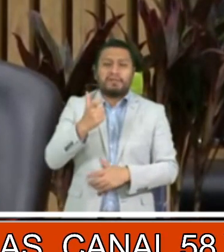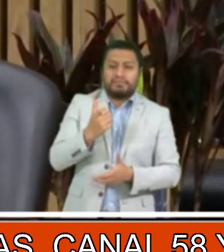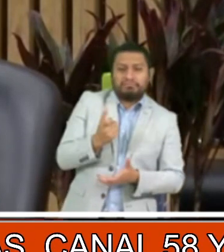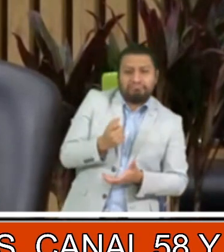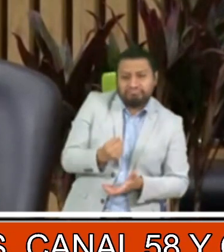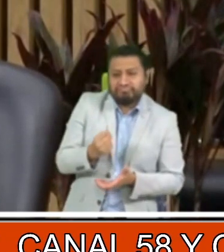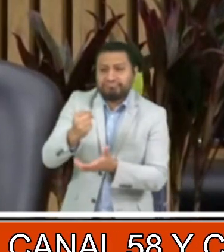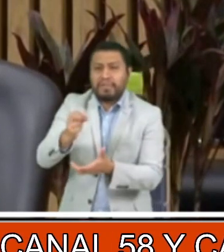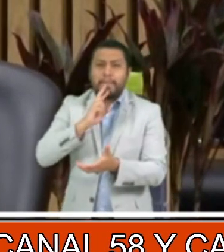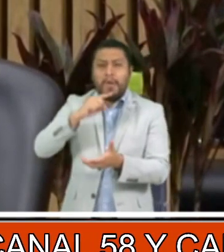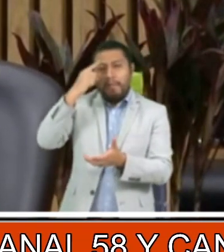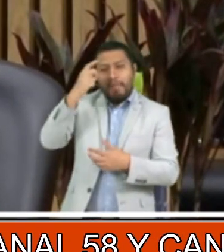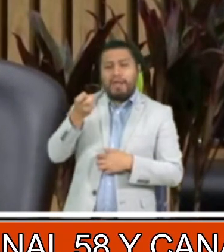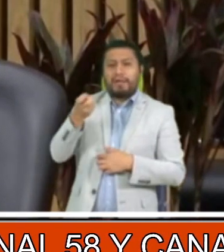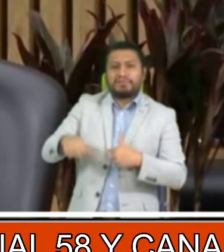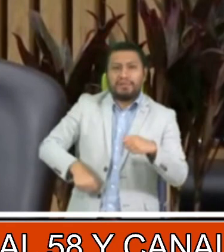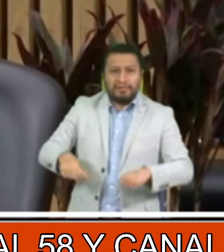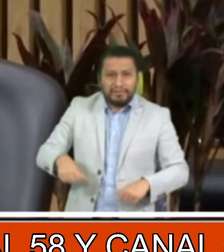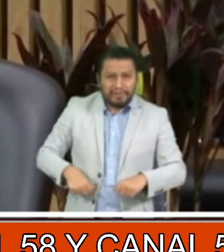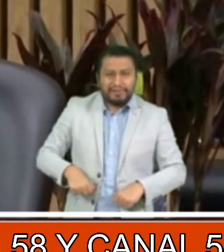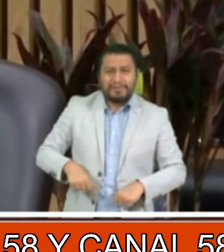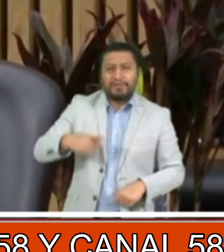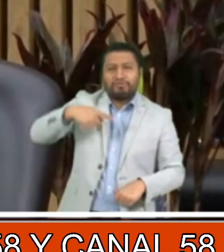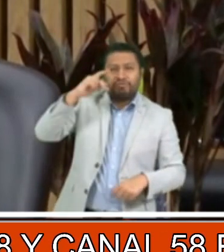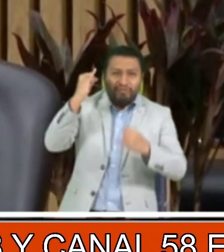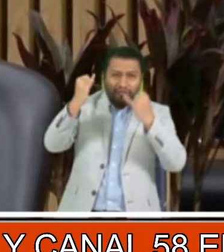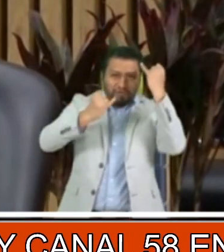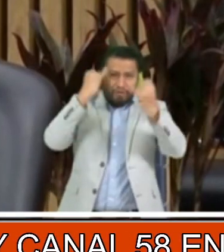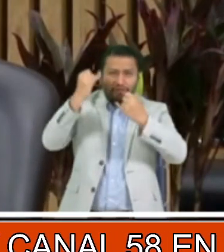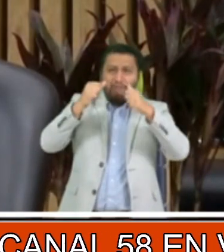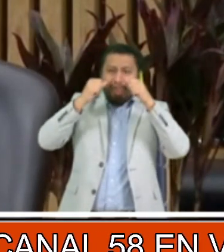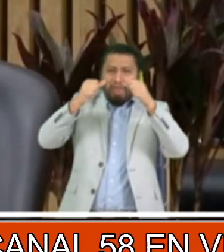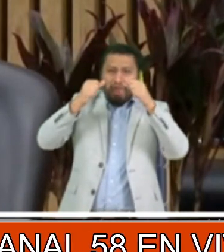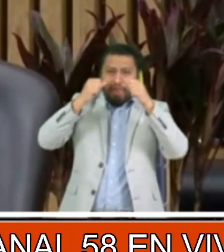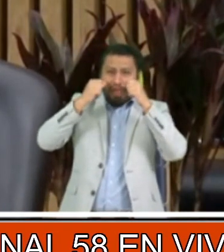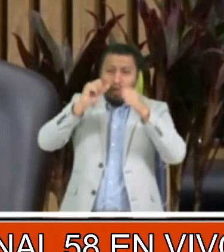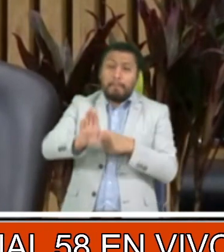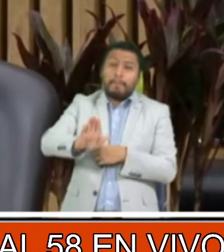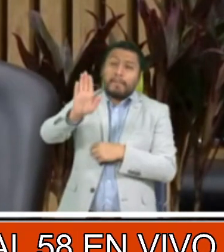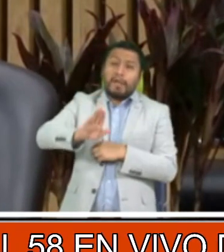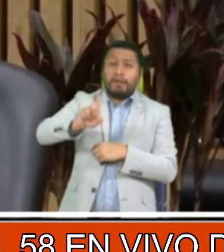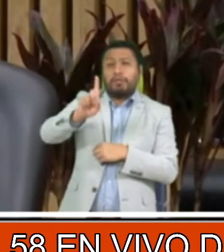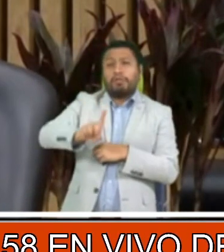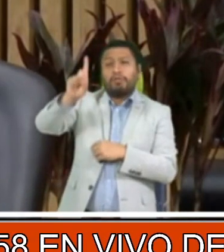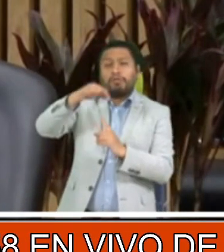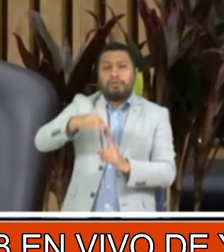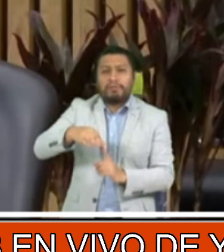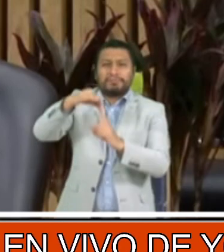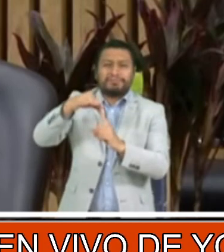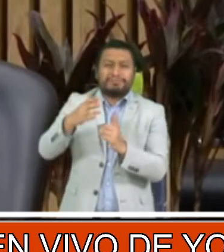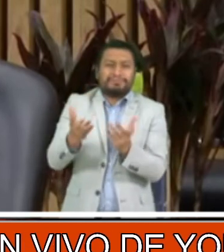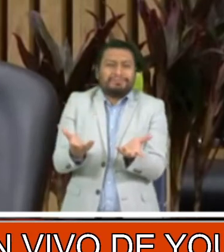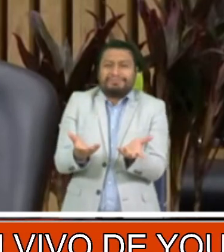ejercicios de reposicionamiento de una doctrina sostenida en la imagen de un falso Mesías ya desgastada por el constante